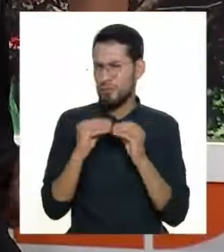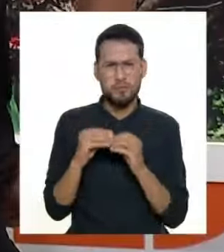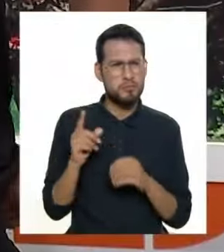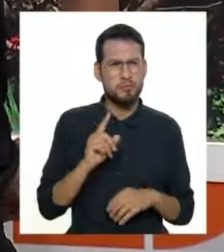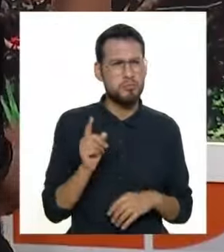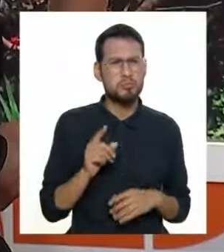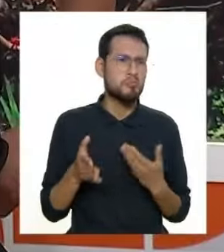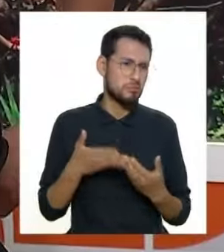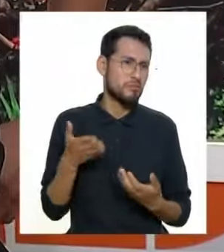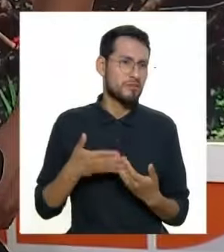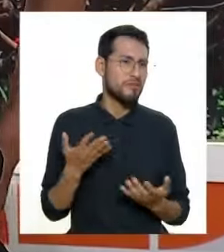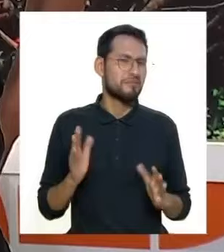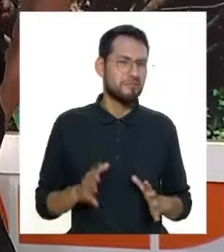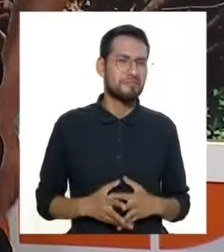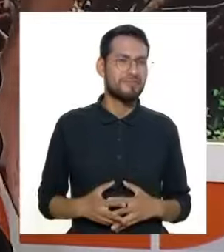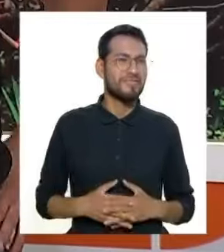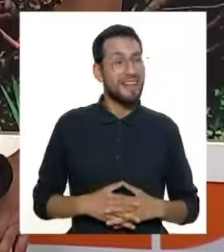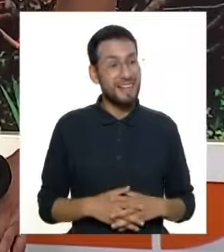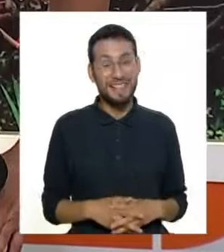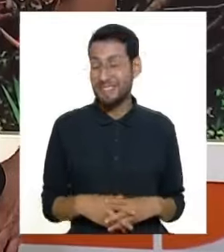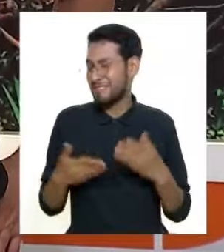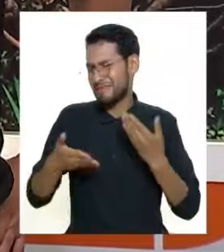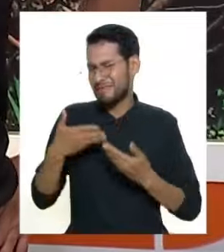No, eso es fácil.